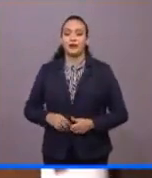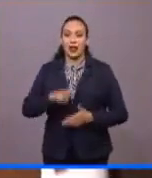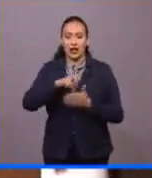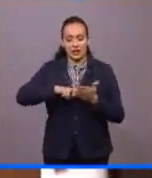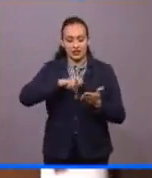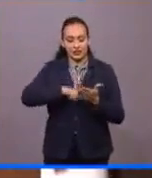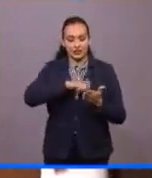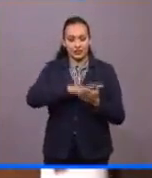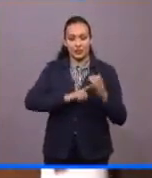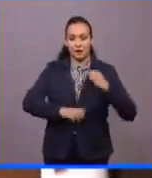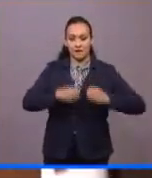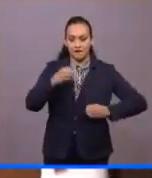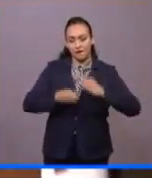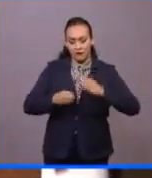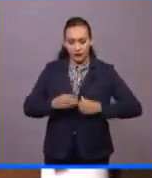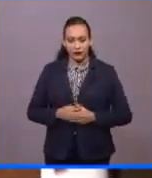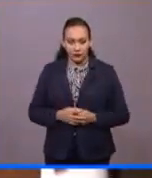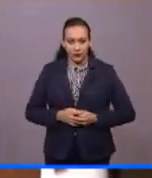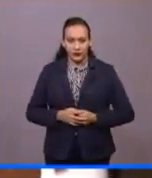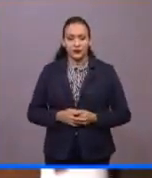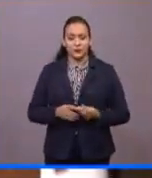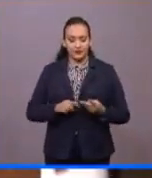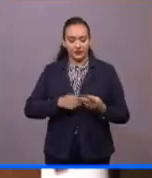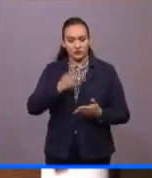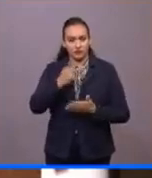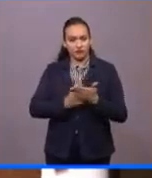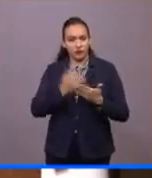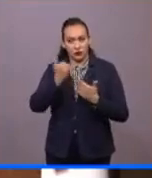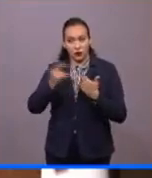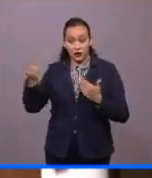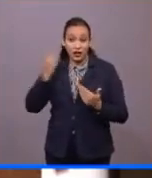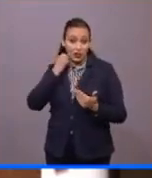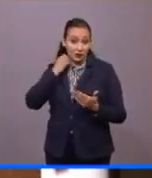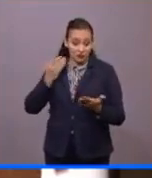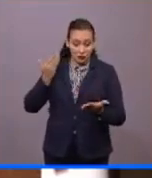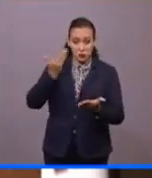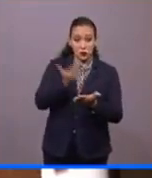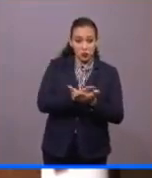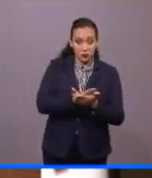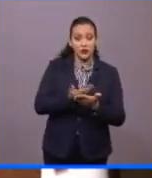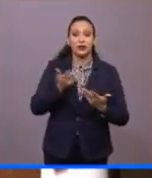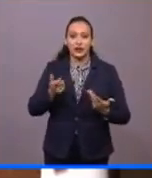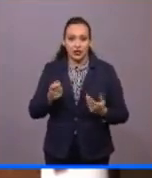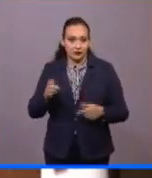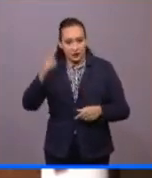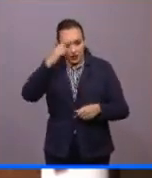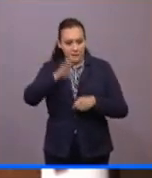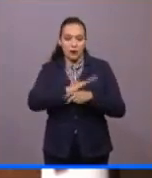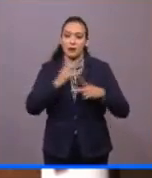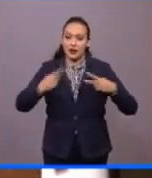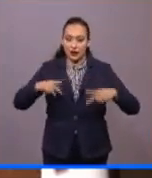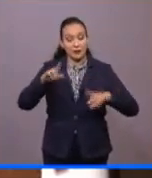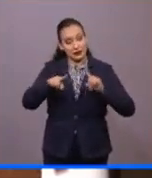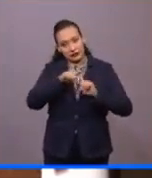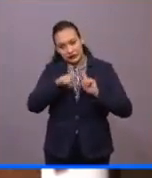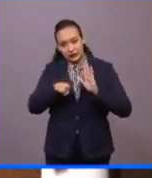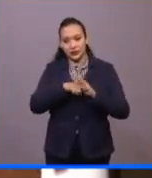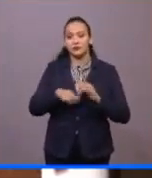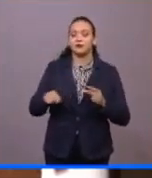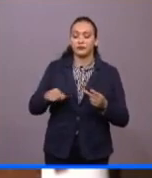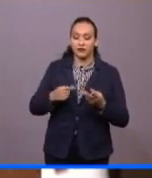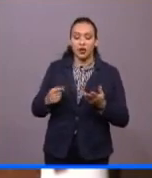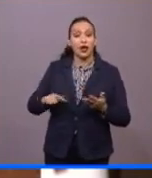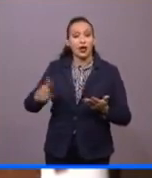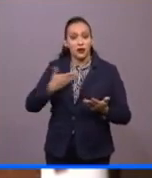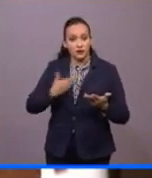reformas al sistema de justicia, los proyectos legislativos de impacto estructural, las políticas